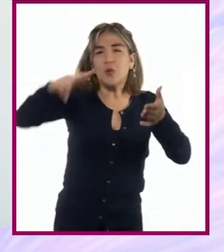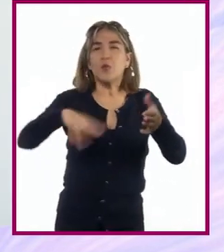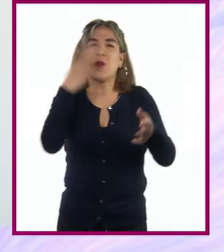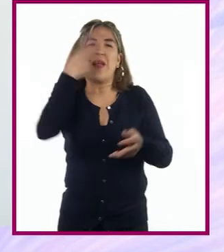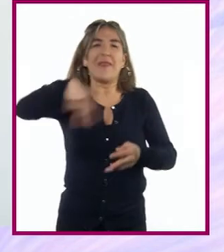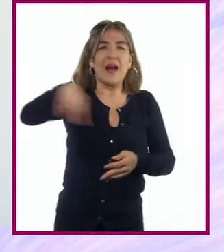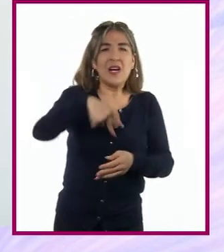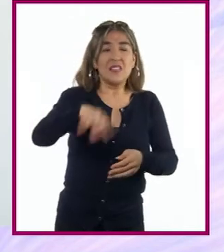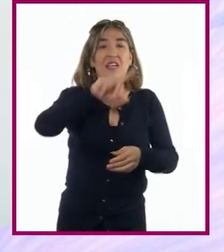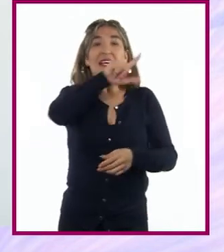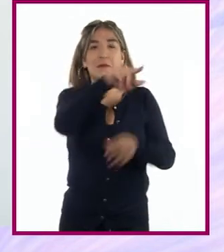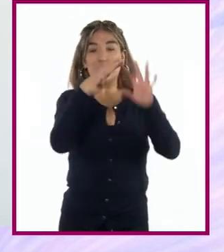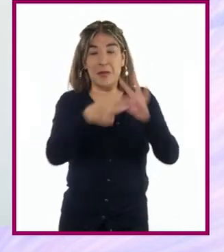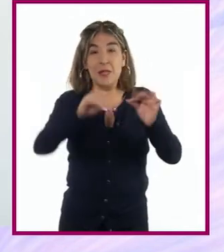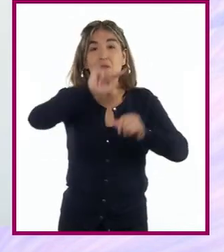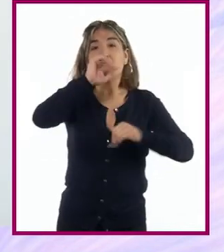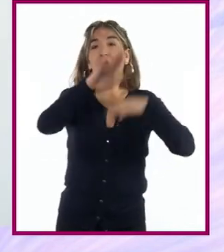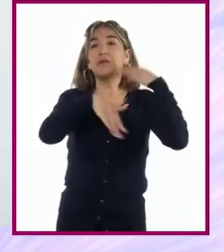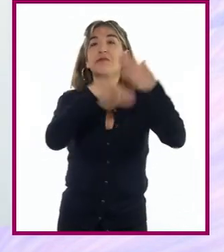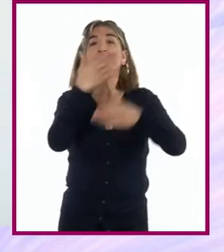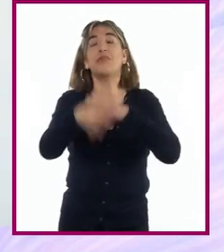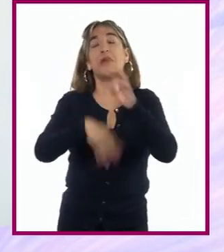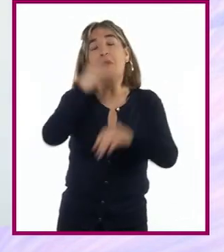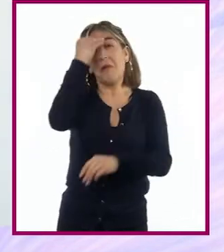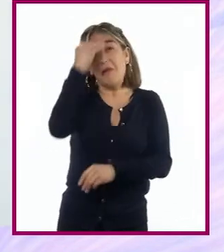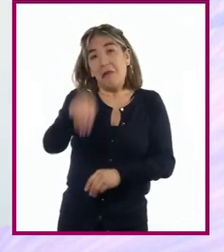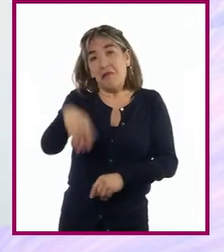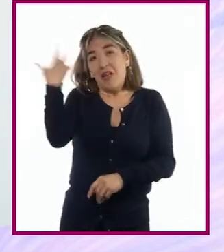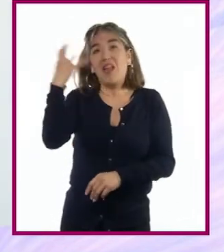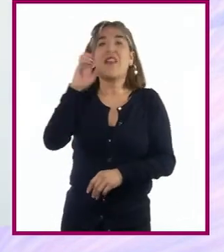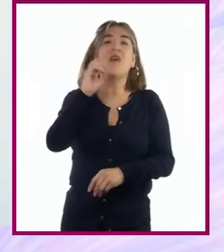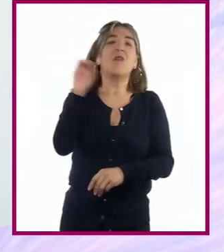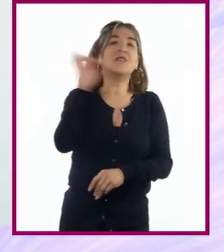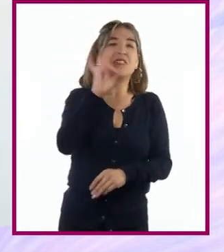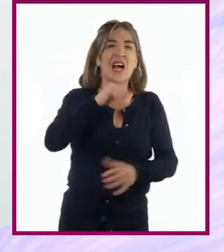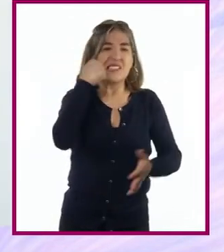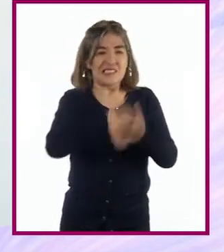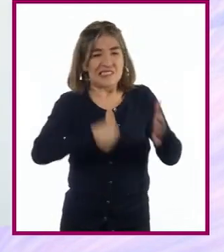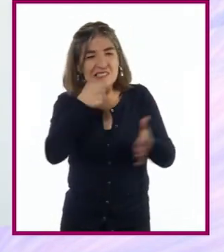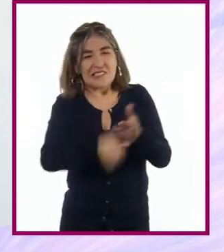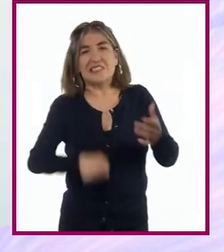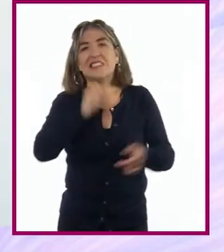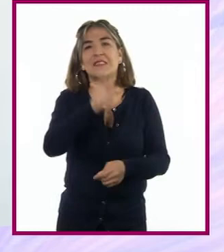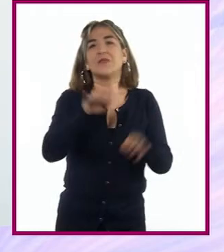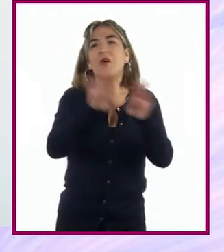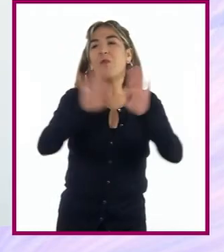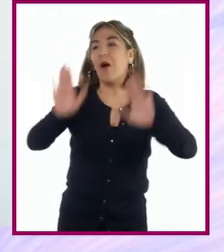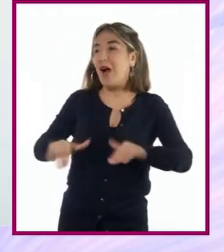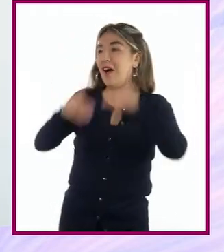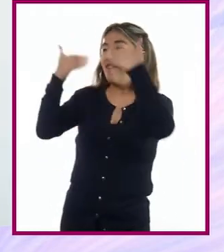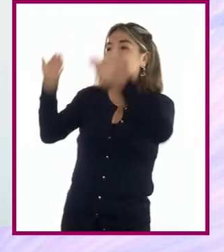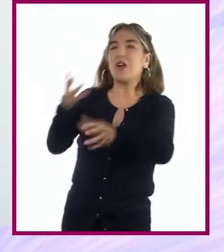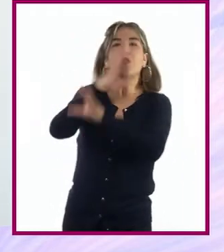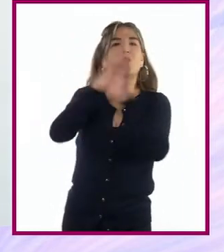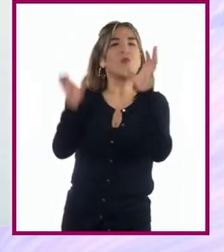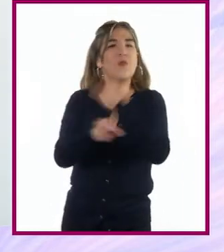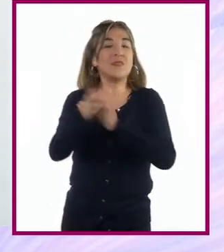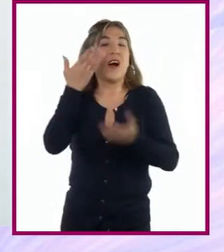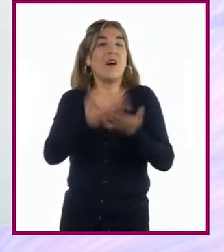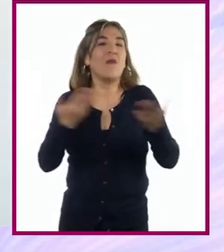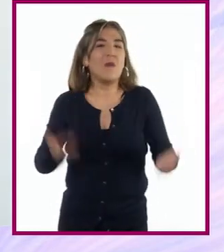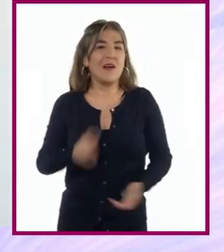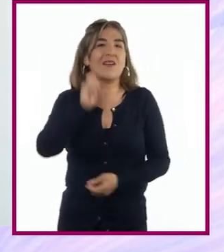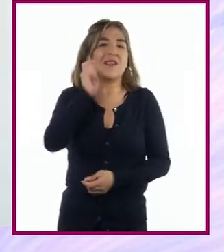olvidado, incluso evolucionar o verse presionado por elementos externos, como lo es hoy